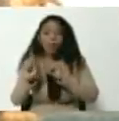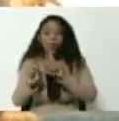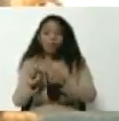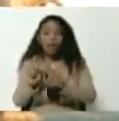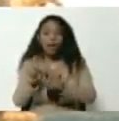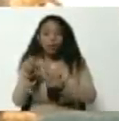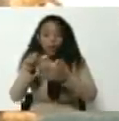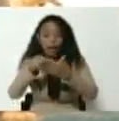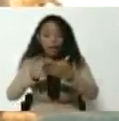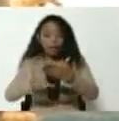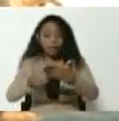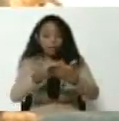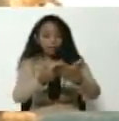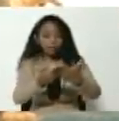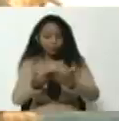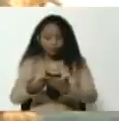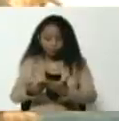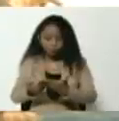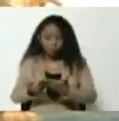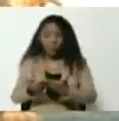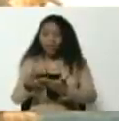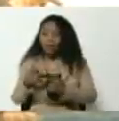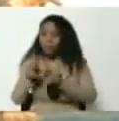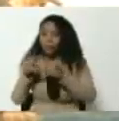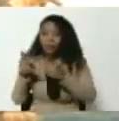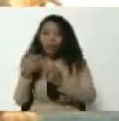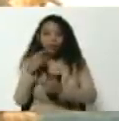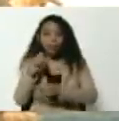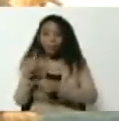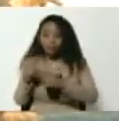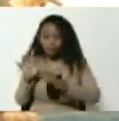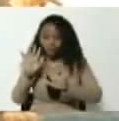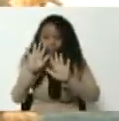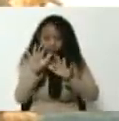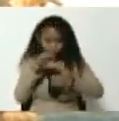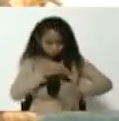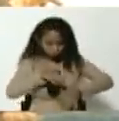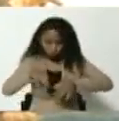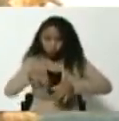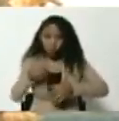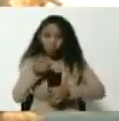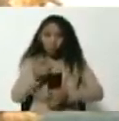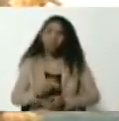una lista de periodistas para preguntar, pero no la consigo.